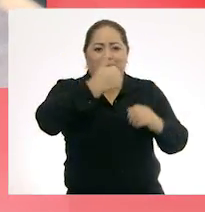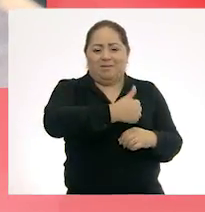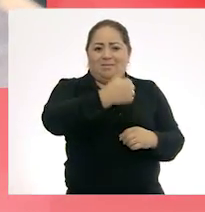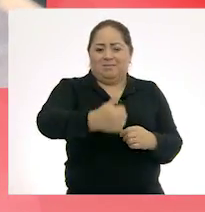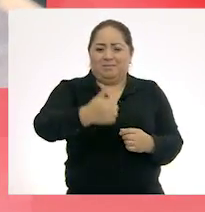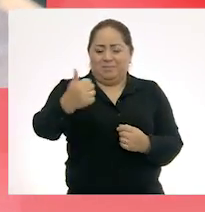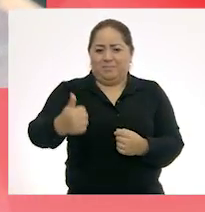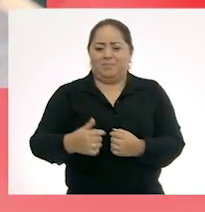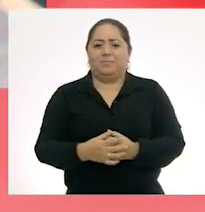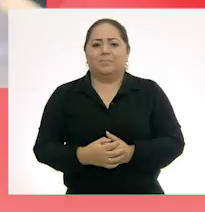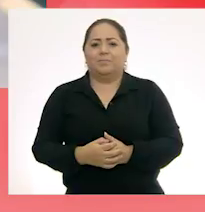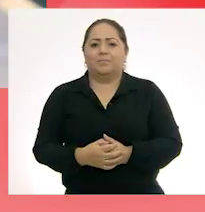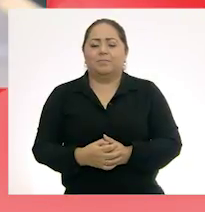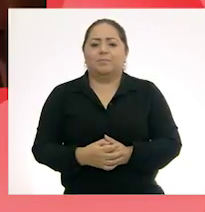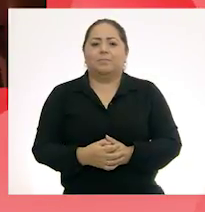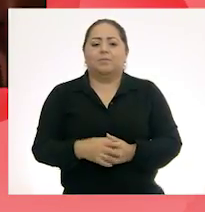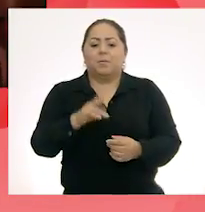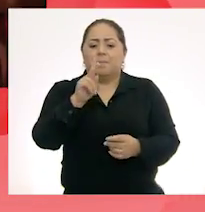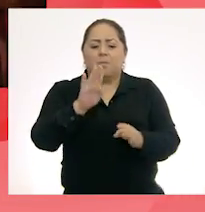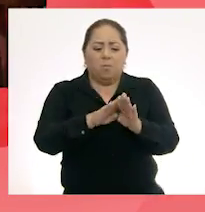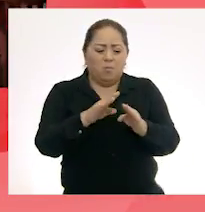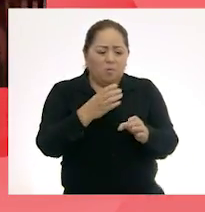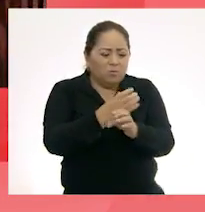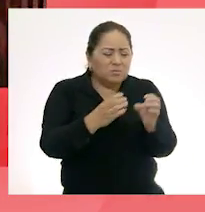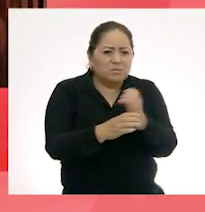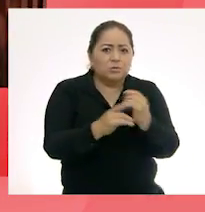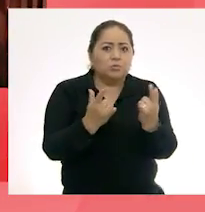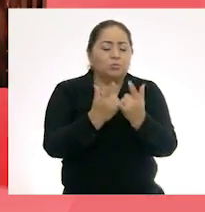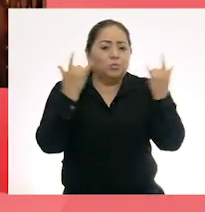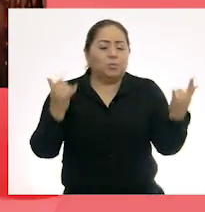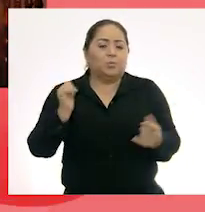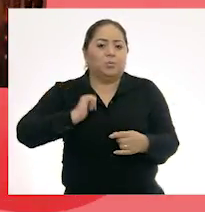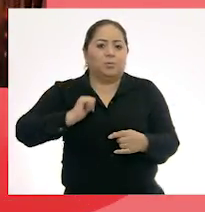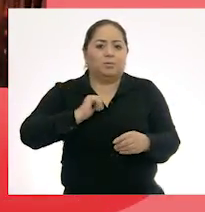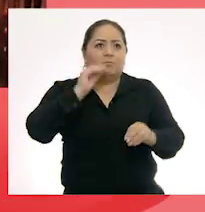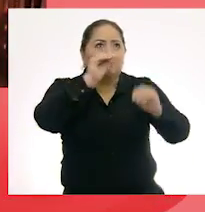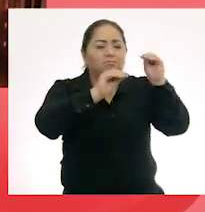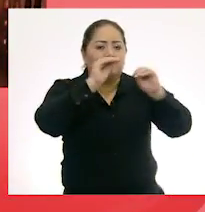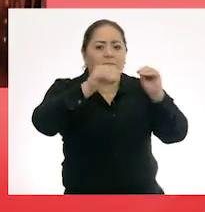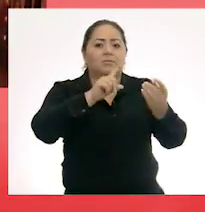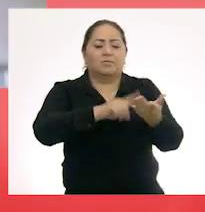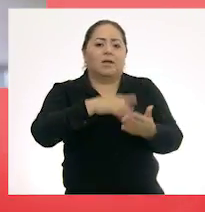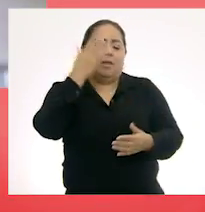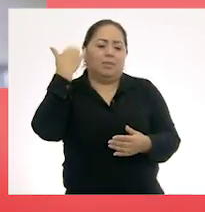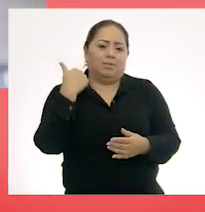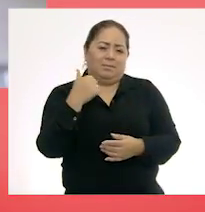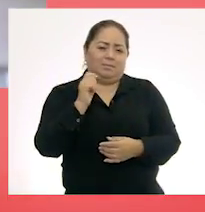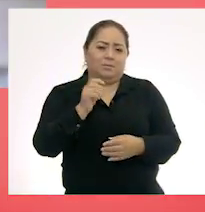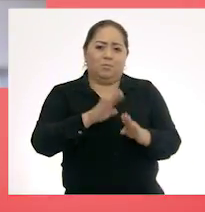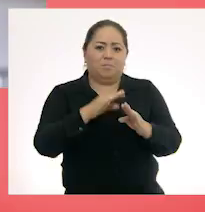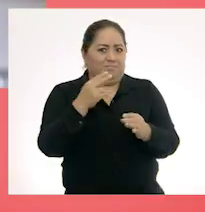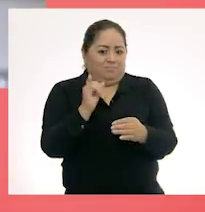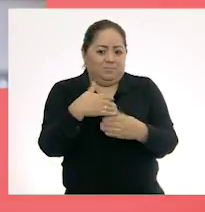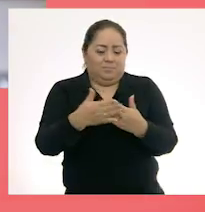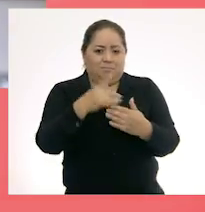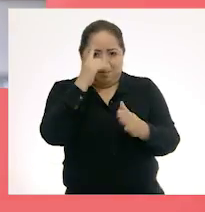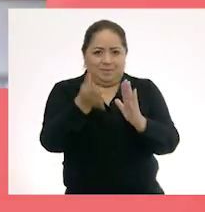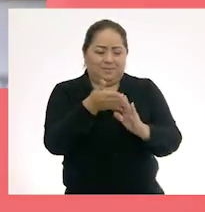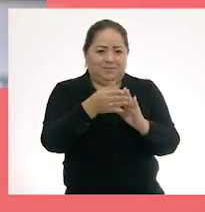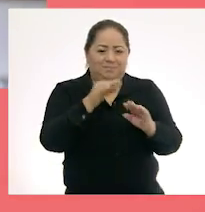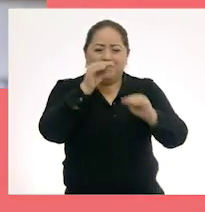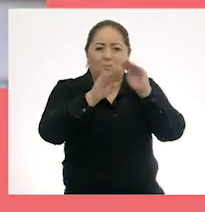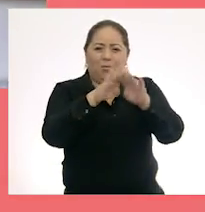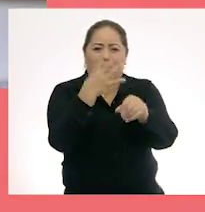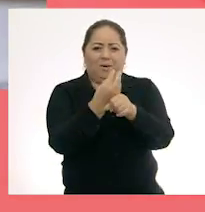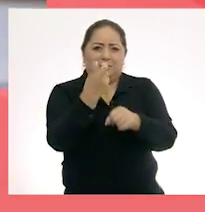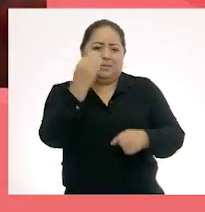de piezas históricas, donde se dan la exposición de herramientas que se usaban